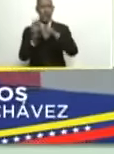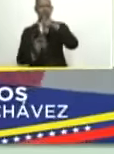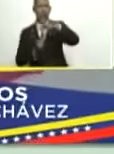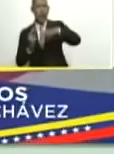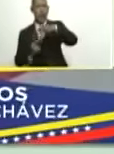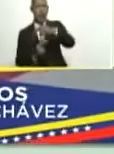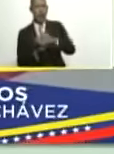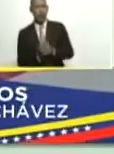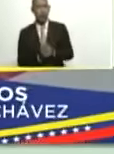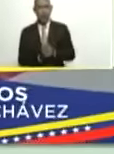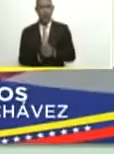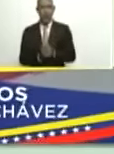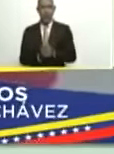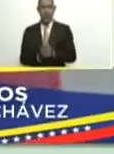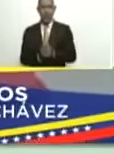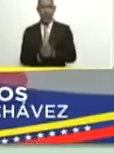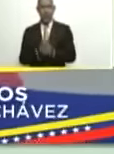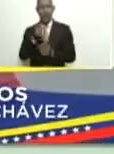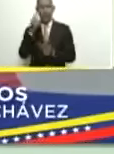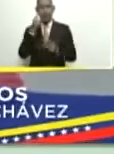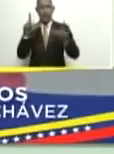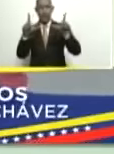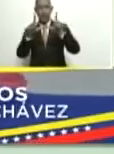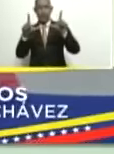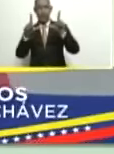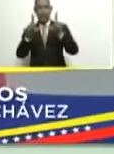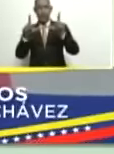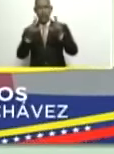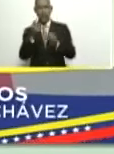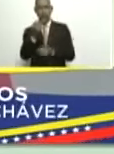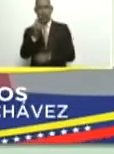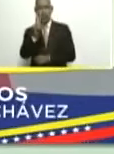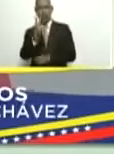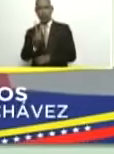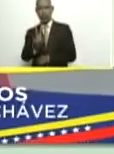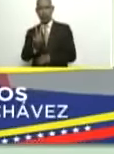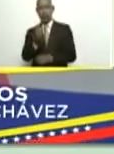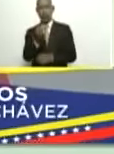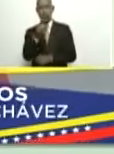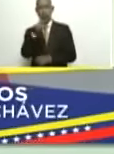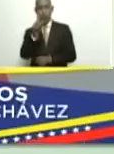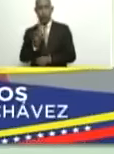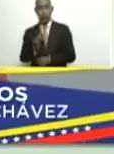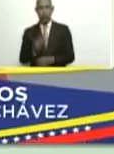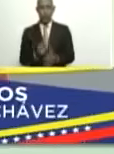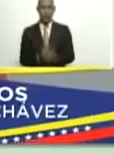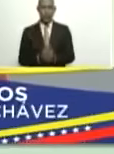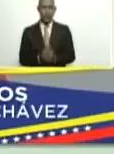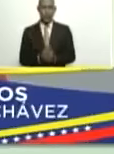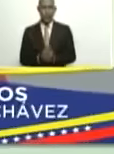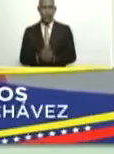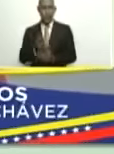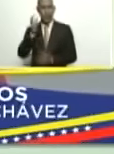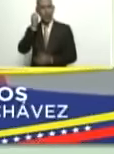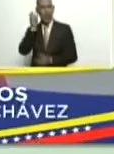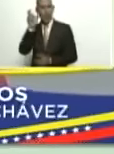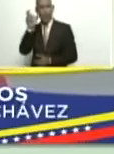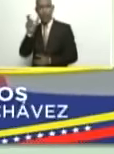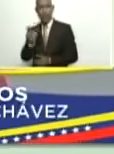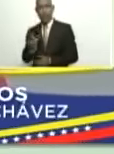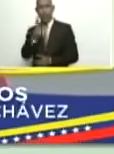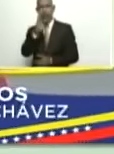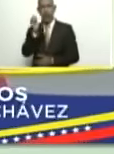revolucionaria que está allá en la pantalla número uno, la pantalla de la izquierda, que es la compañera